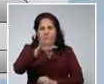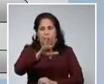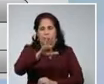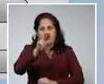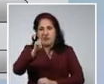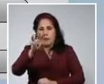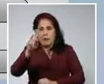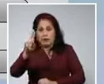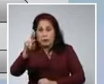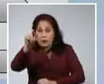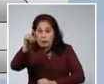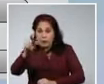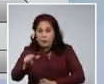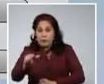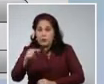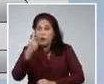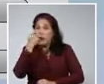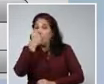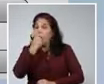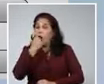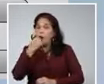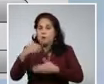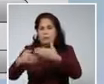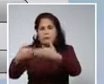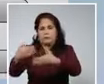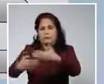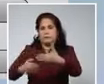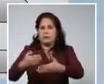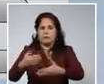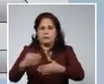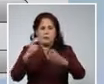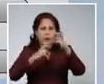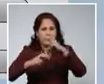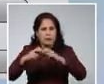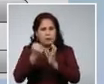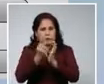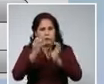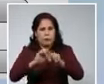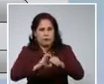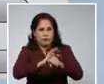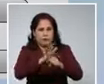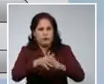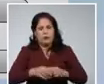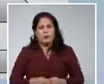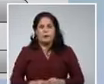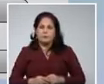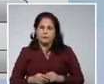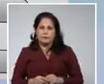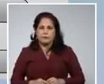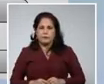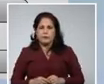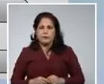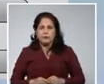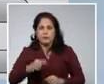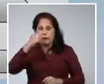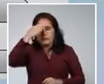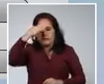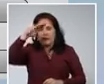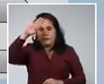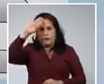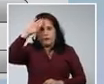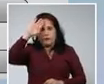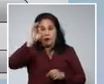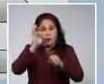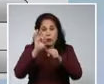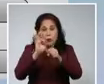2.464.521 muestras procesadas, analizadas para el diagnóstico de COVID. Y se han diagnosticado en Cuba, desde el